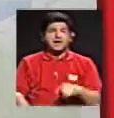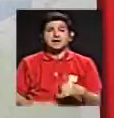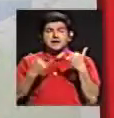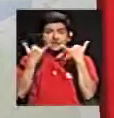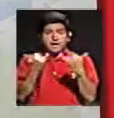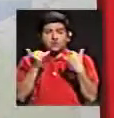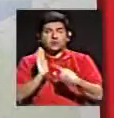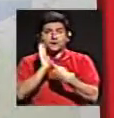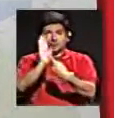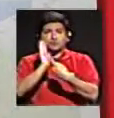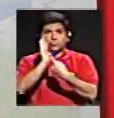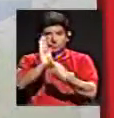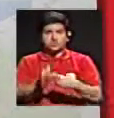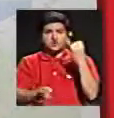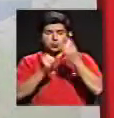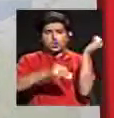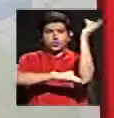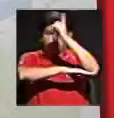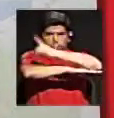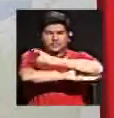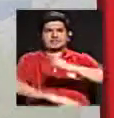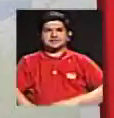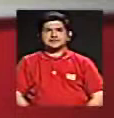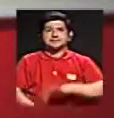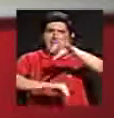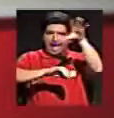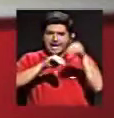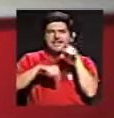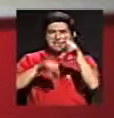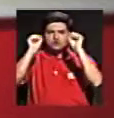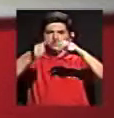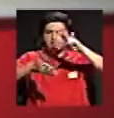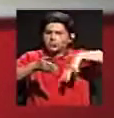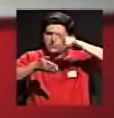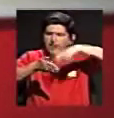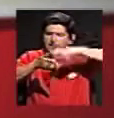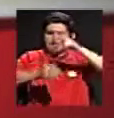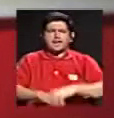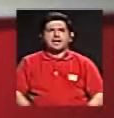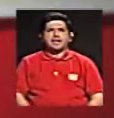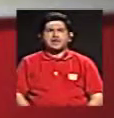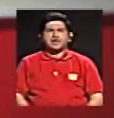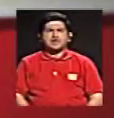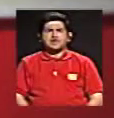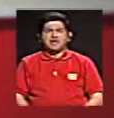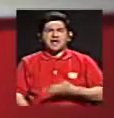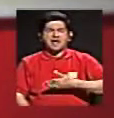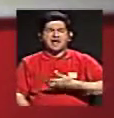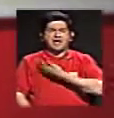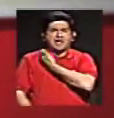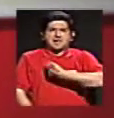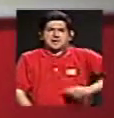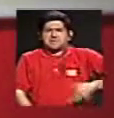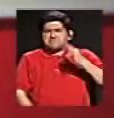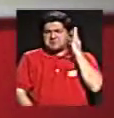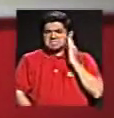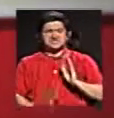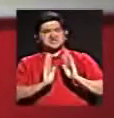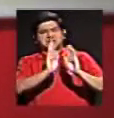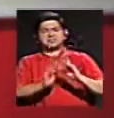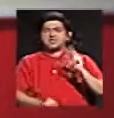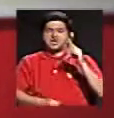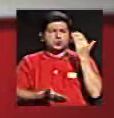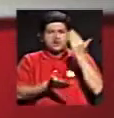salido publicado en los últimos días. Además, usted puede leer: desplante de la presidenta no frena lucha